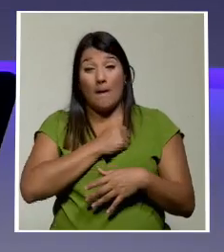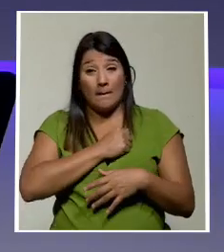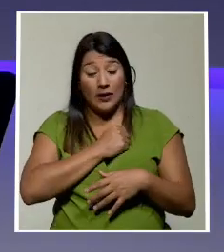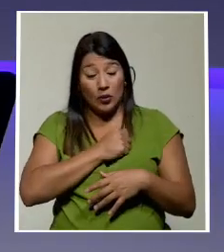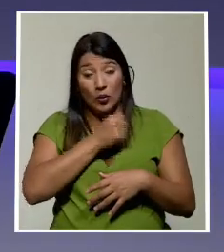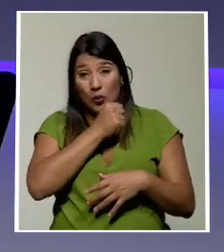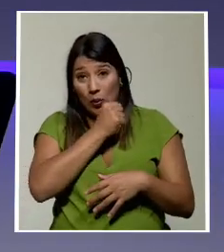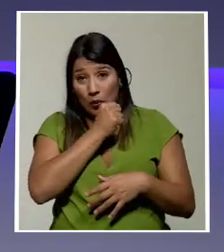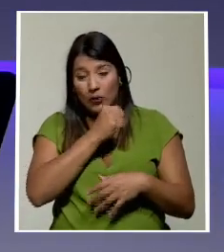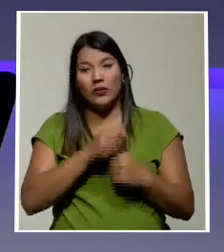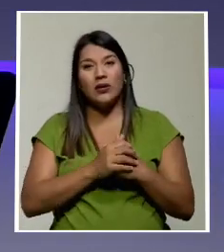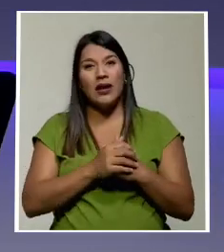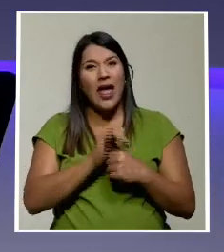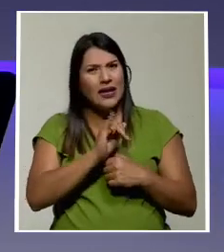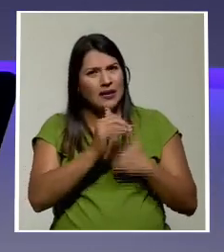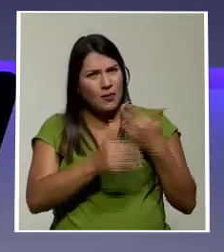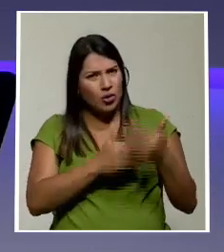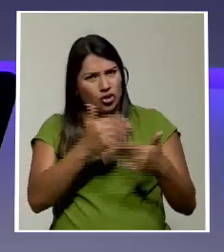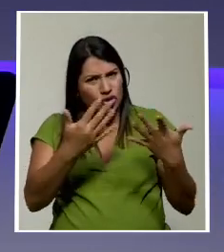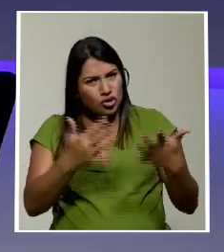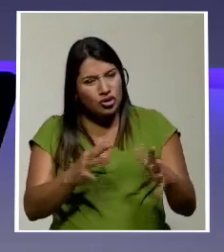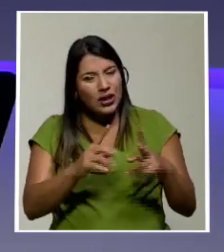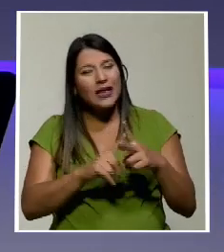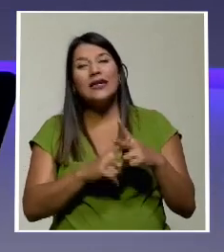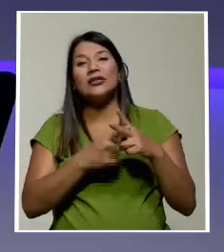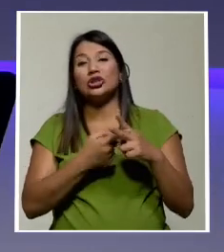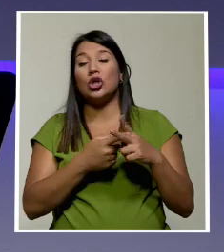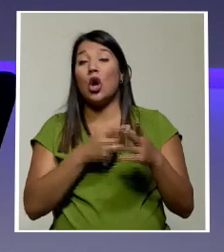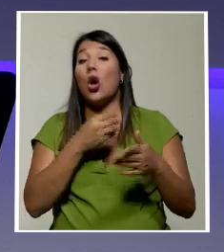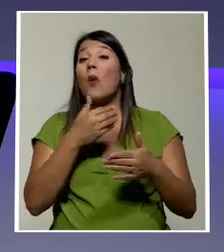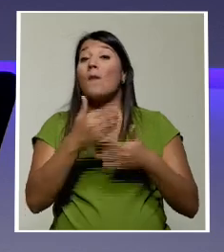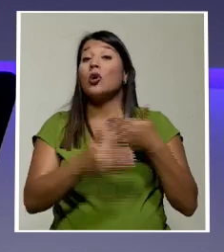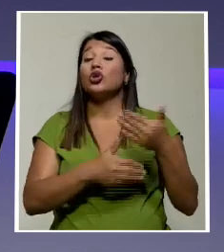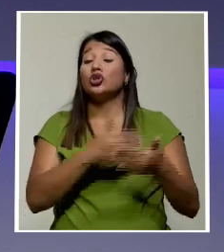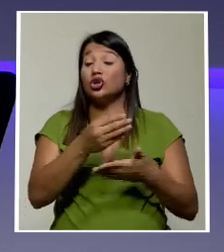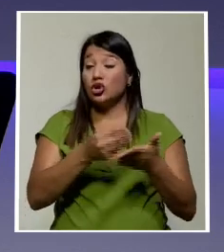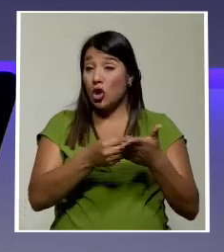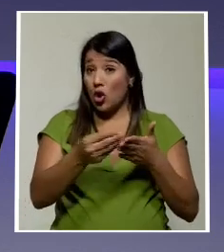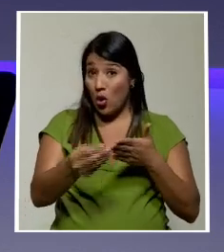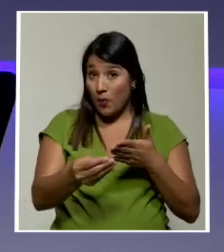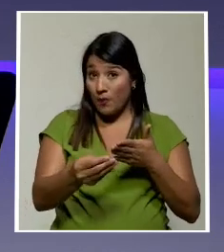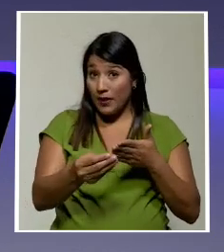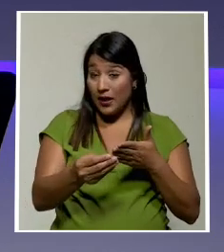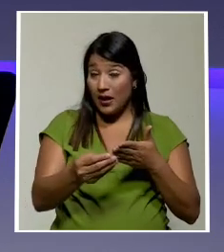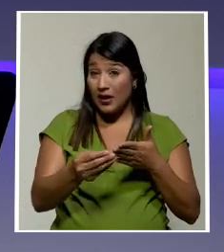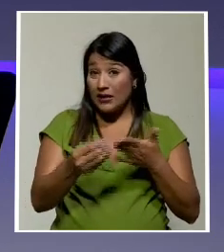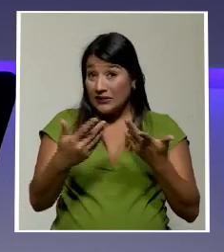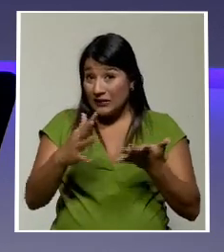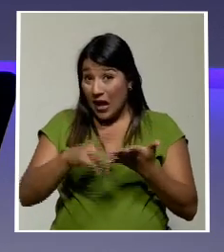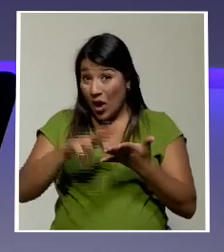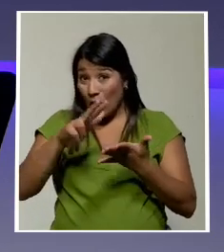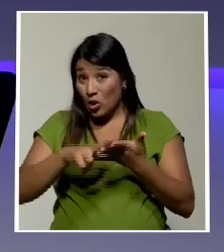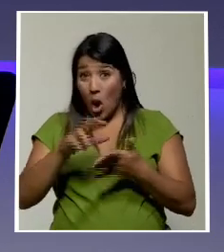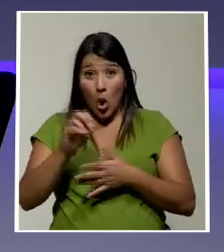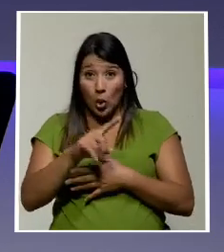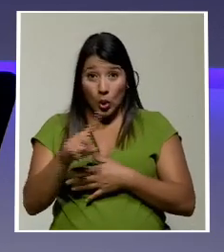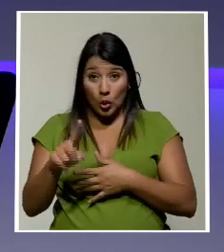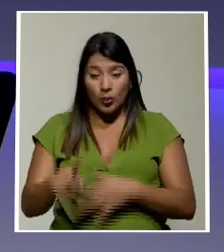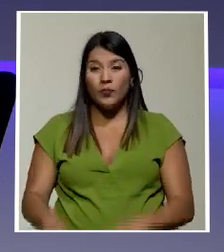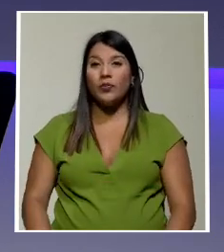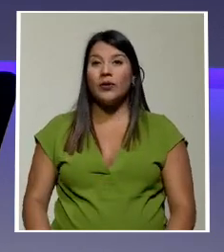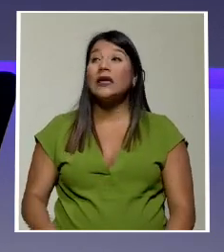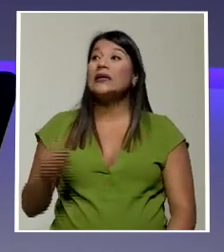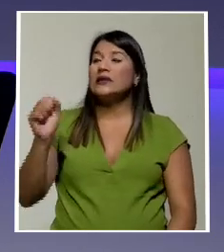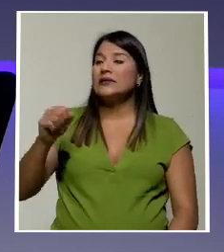Había iniciado ya la licitación y ¿se llegó a adjudicar o no se llegó a adjudicar? Se